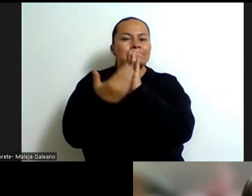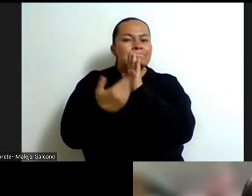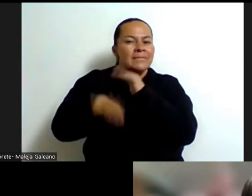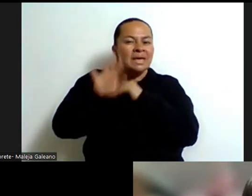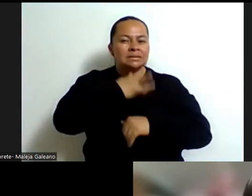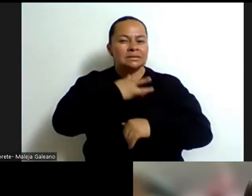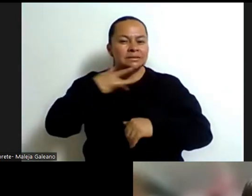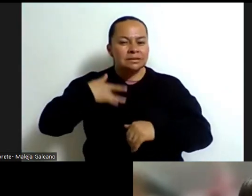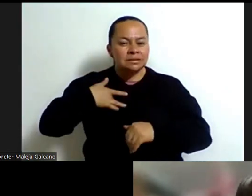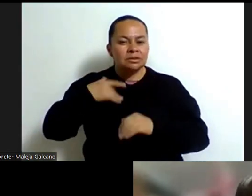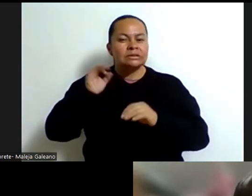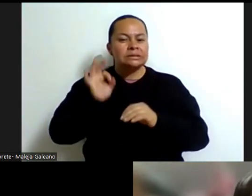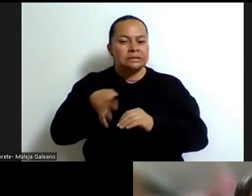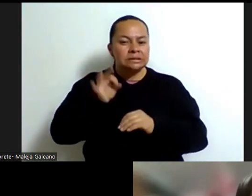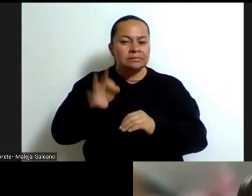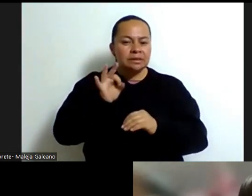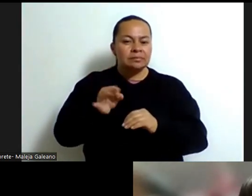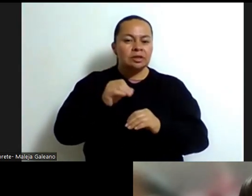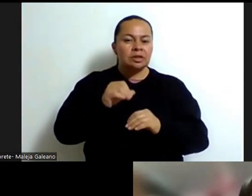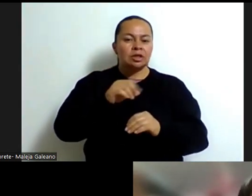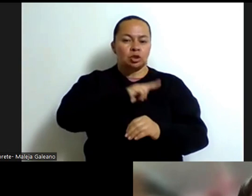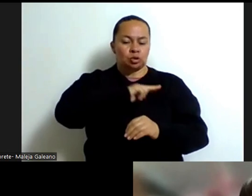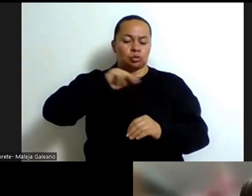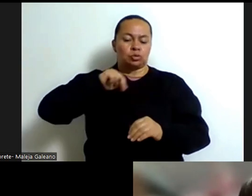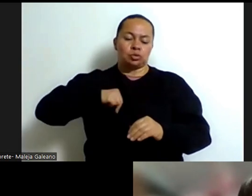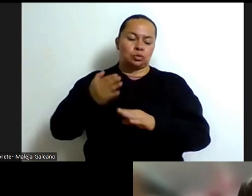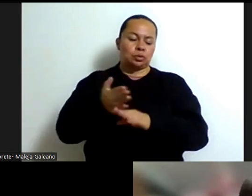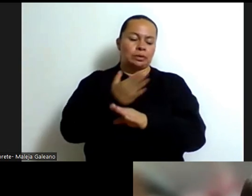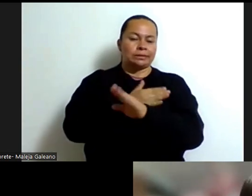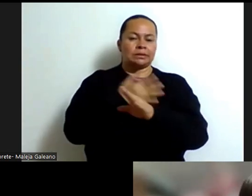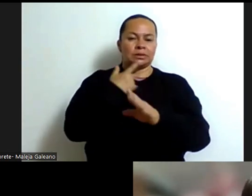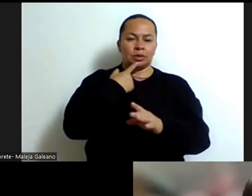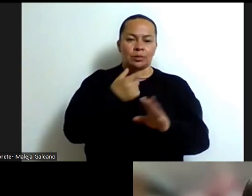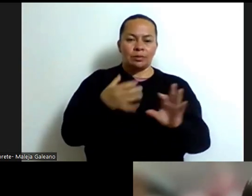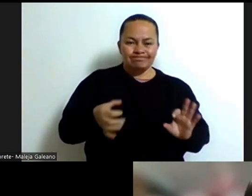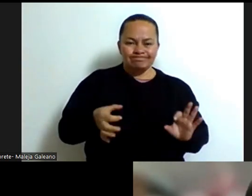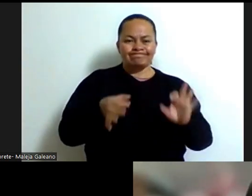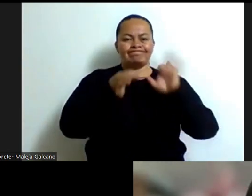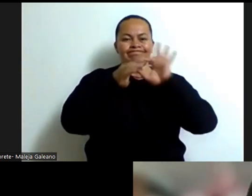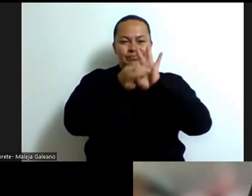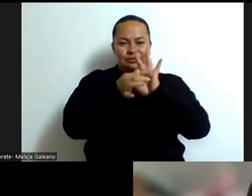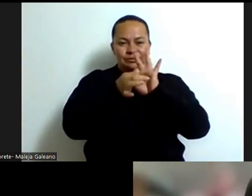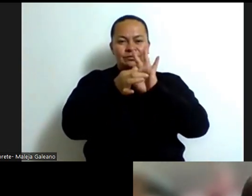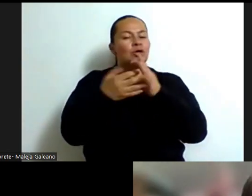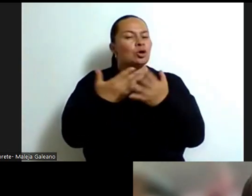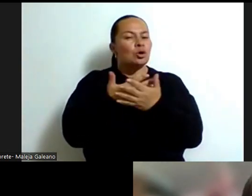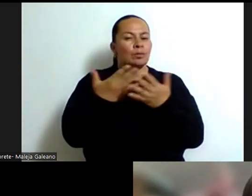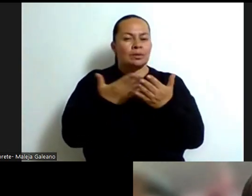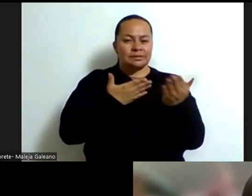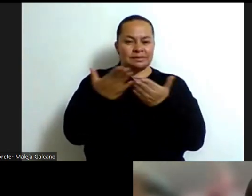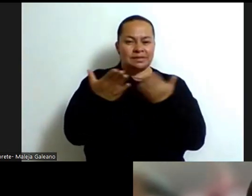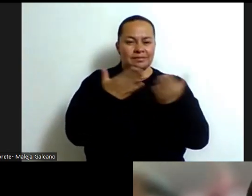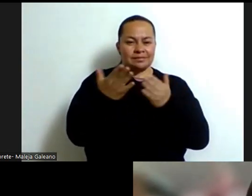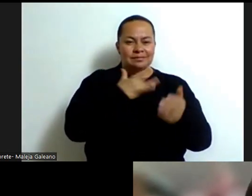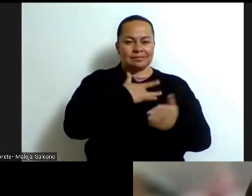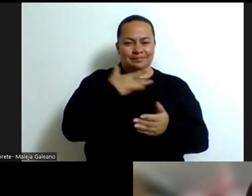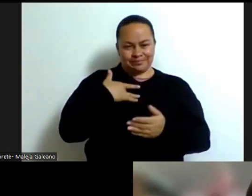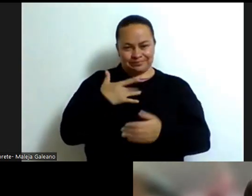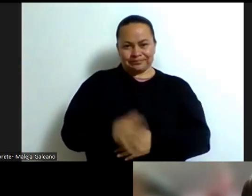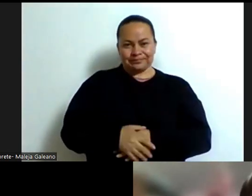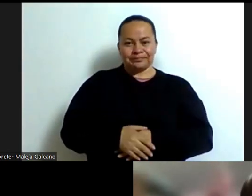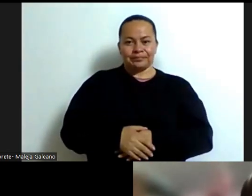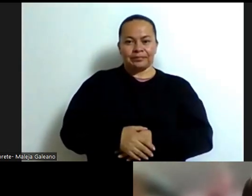siempre dentro de lo que nos comentas ha estado ligado netamente a un servicio de salud Sí y